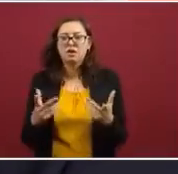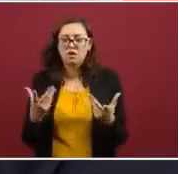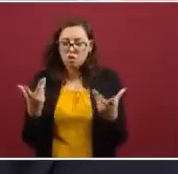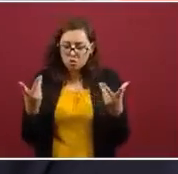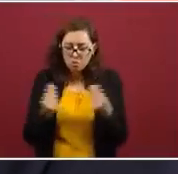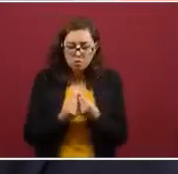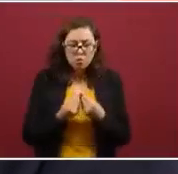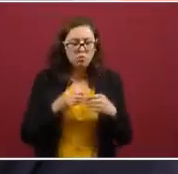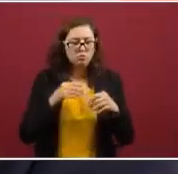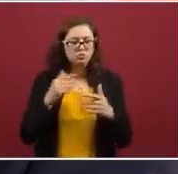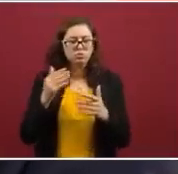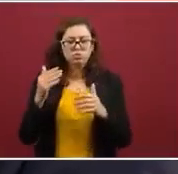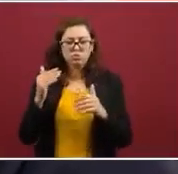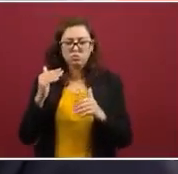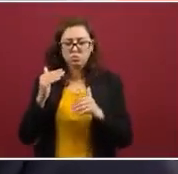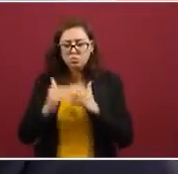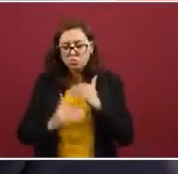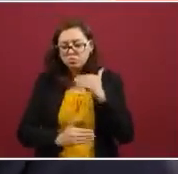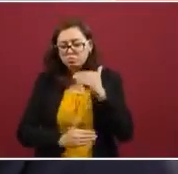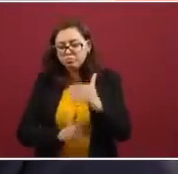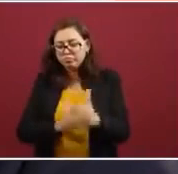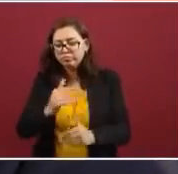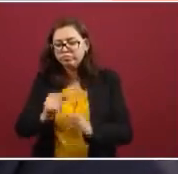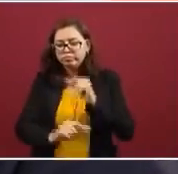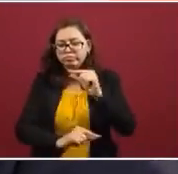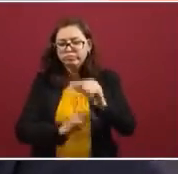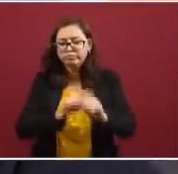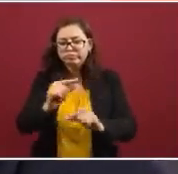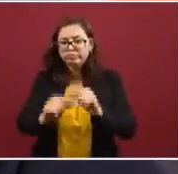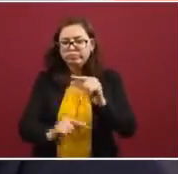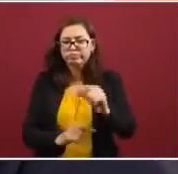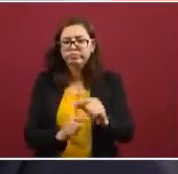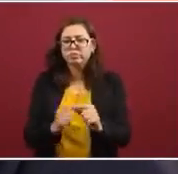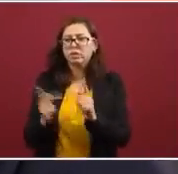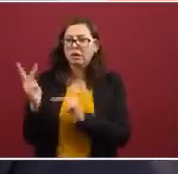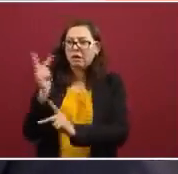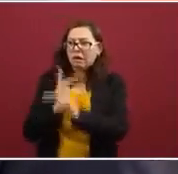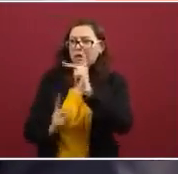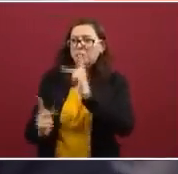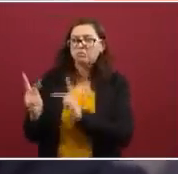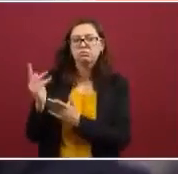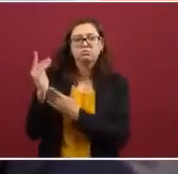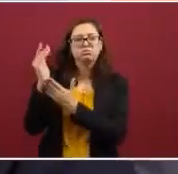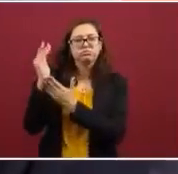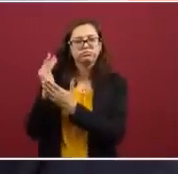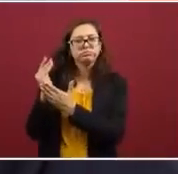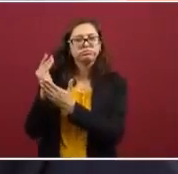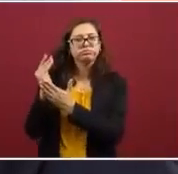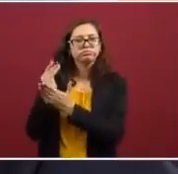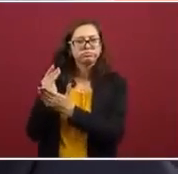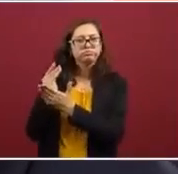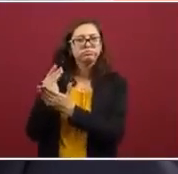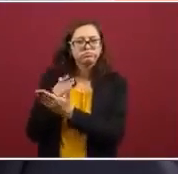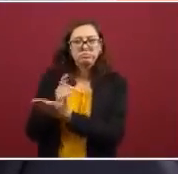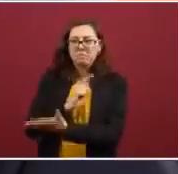una senda de reducción gradual, en la medida de lo posible, de la deuda que nos fue